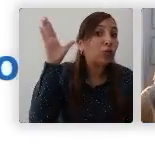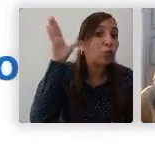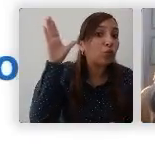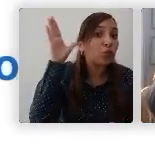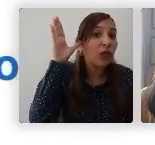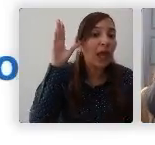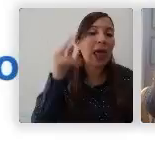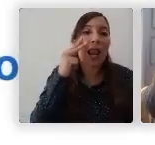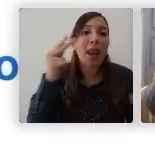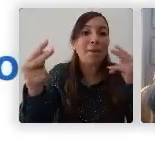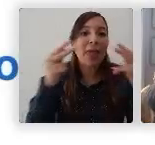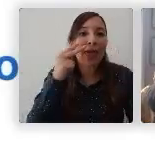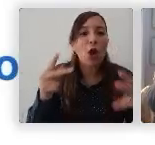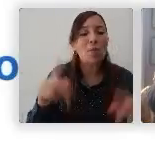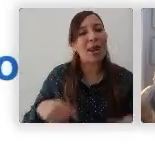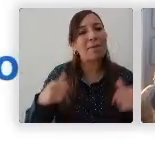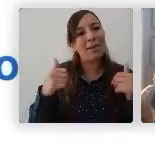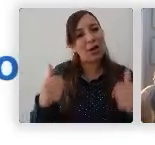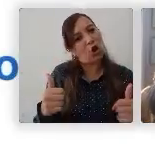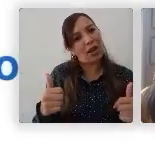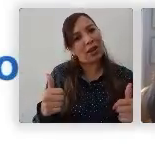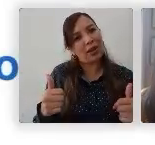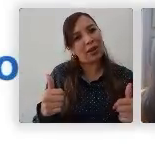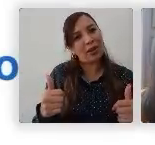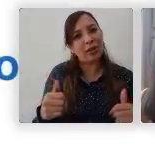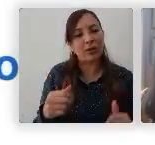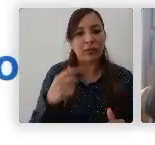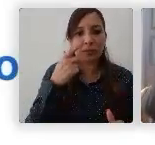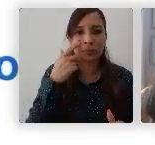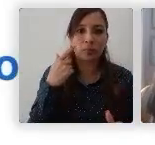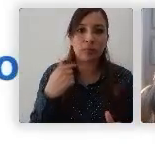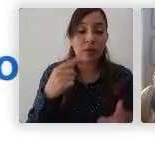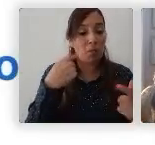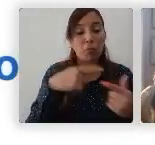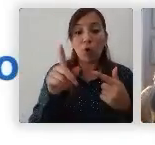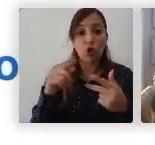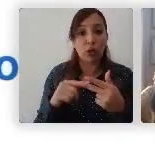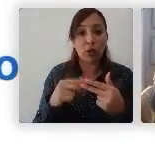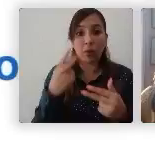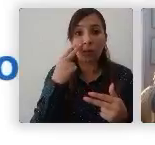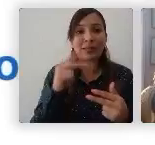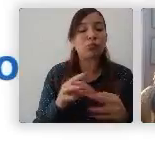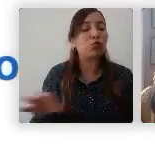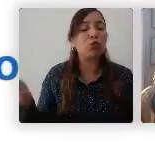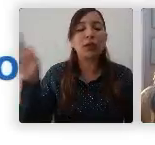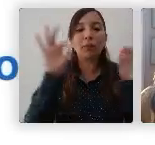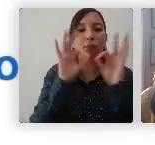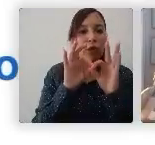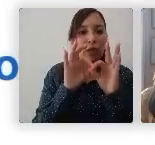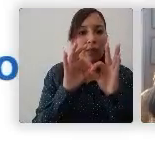lo que no le gustó y también en las redes sociales por otro lado es importante también